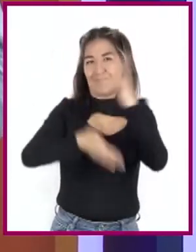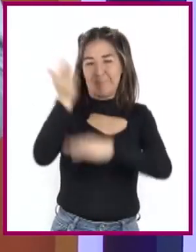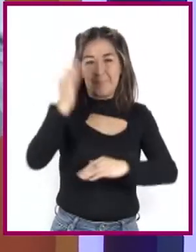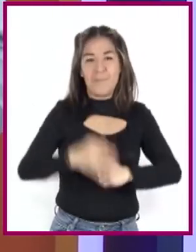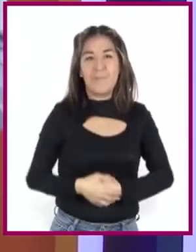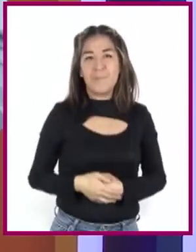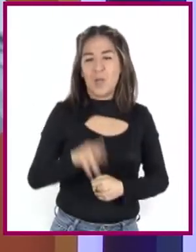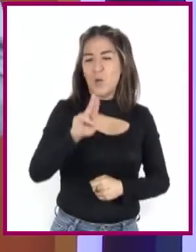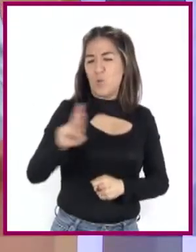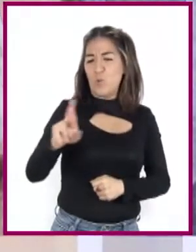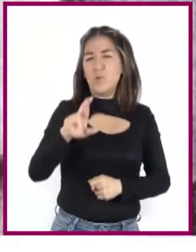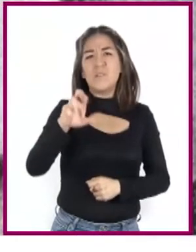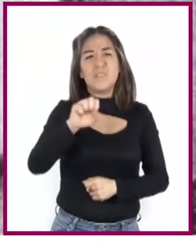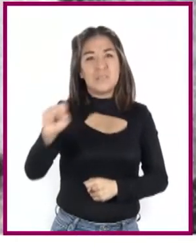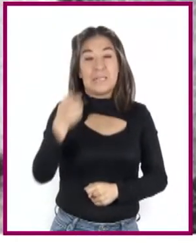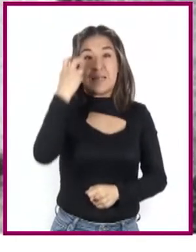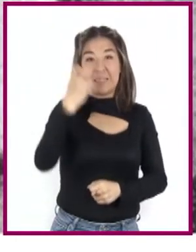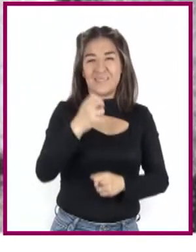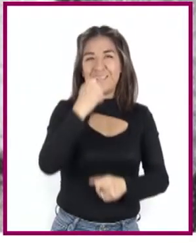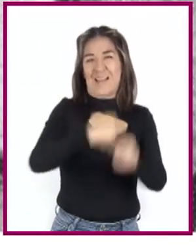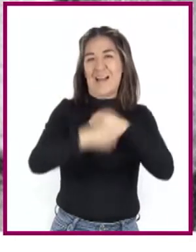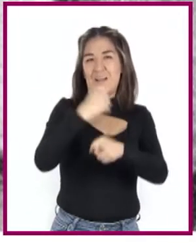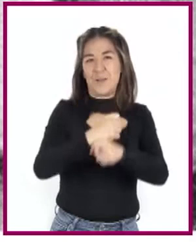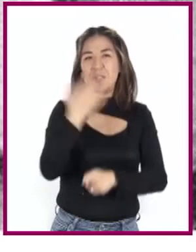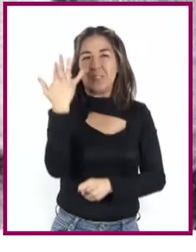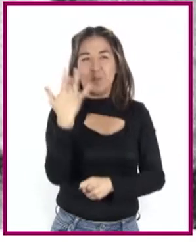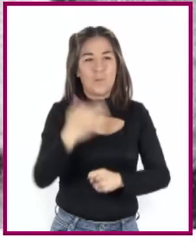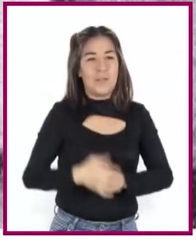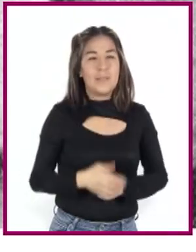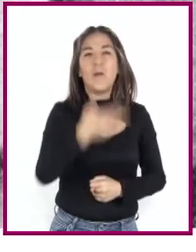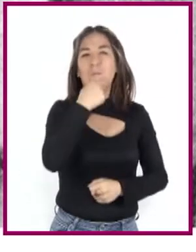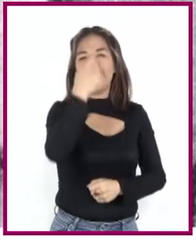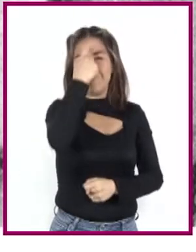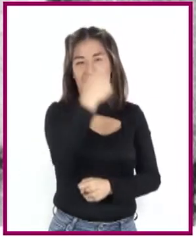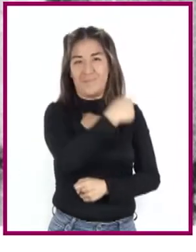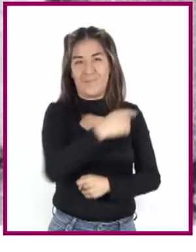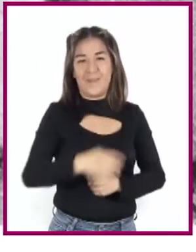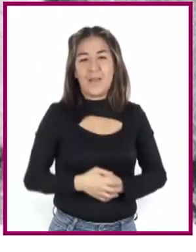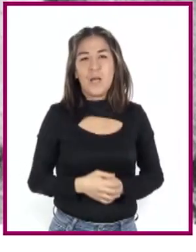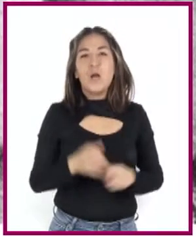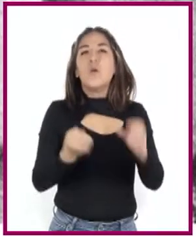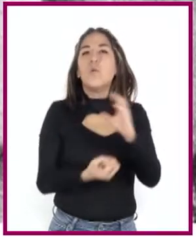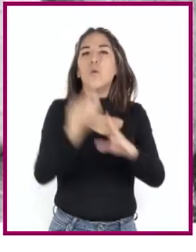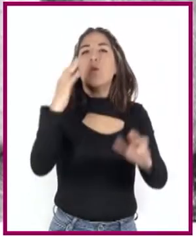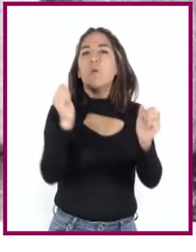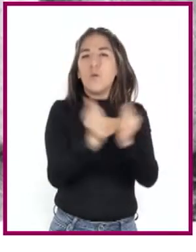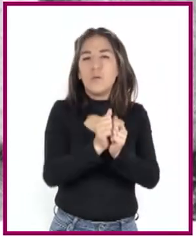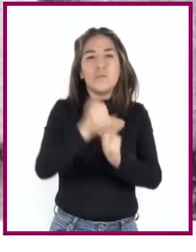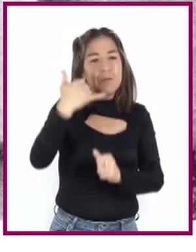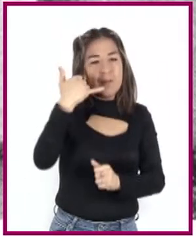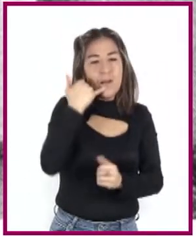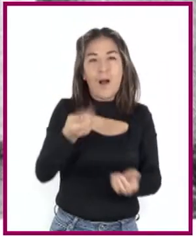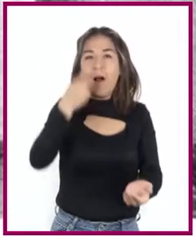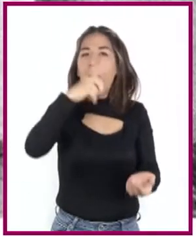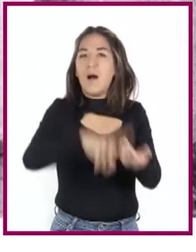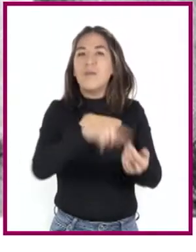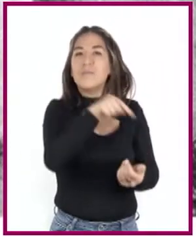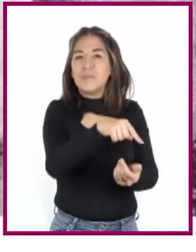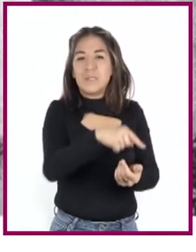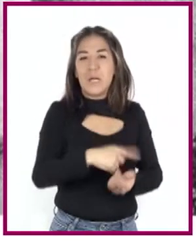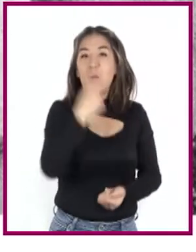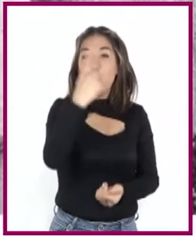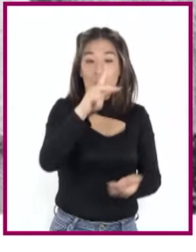en los años 50, el inventor Leonid Kuprianovic desarrolló un dispositivo móvil con un alcance de